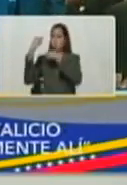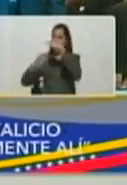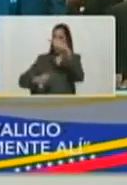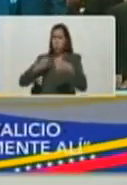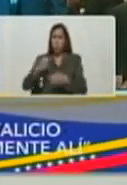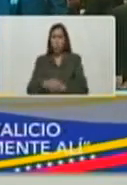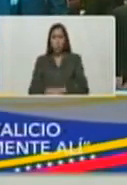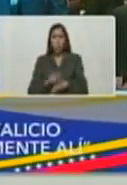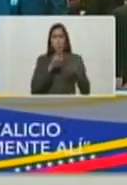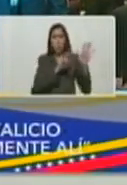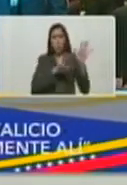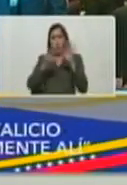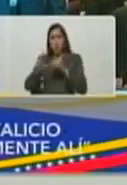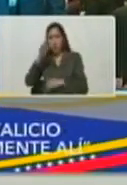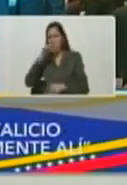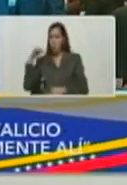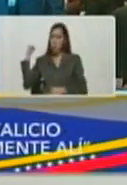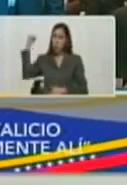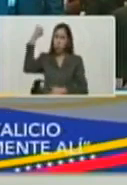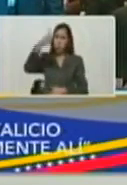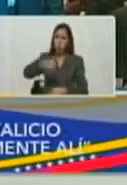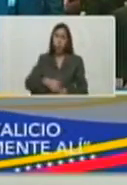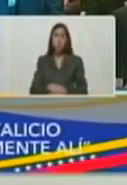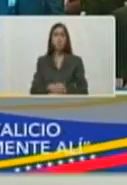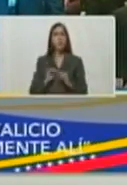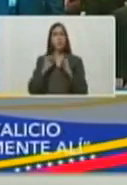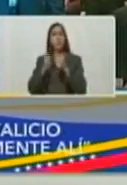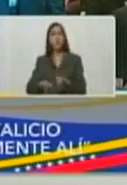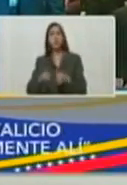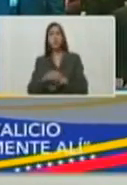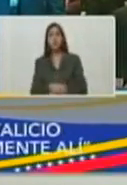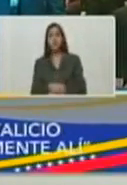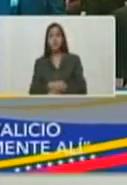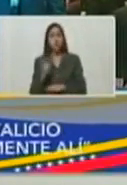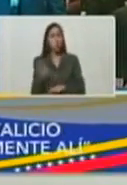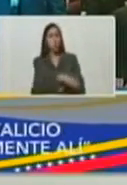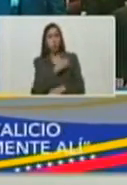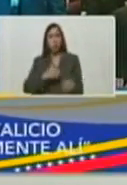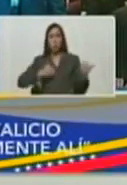año 75, 80 y pico, con el canto de Ali.